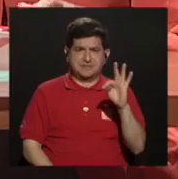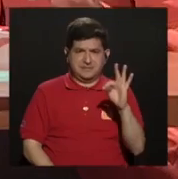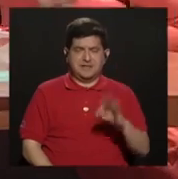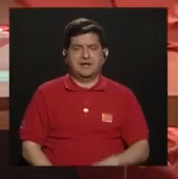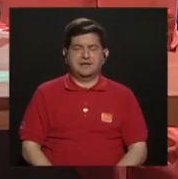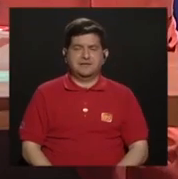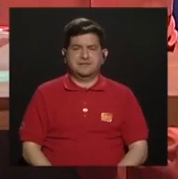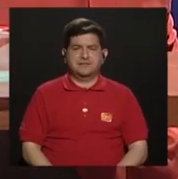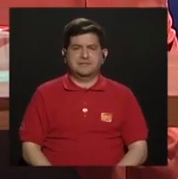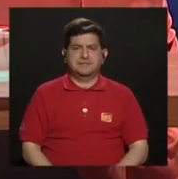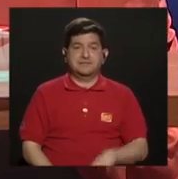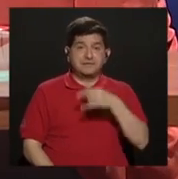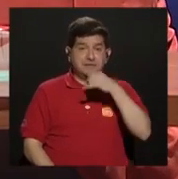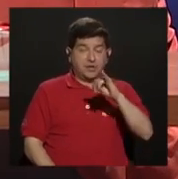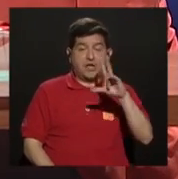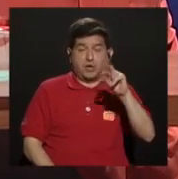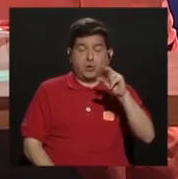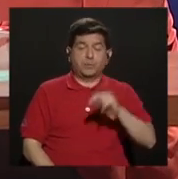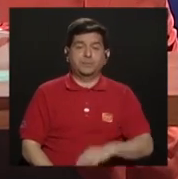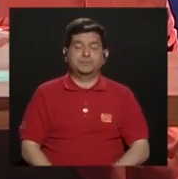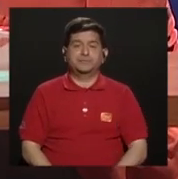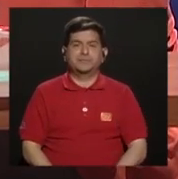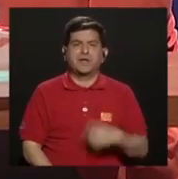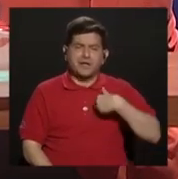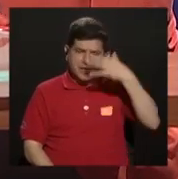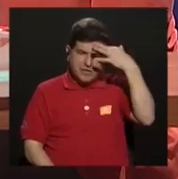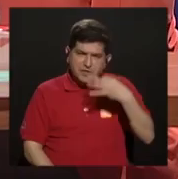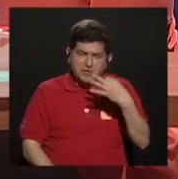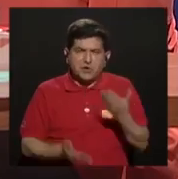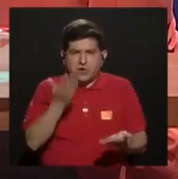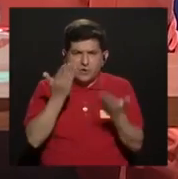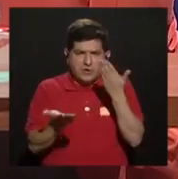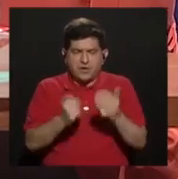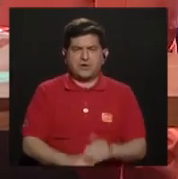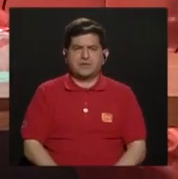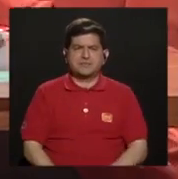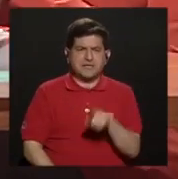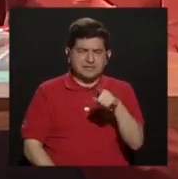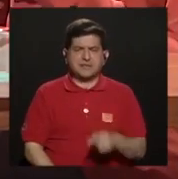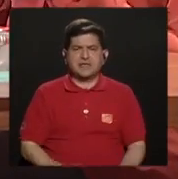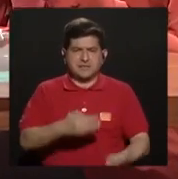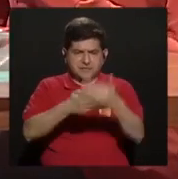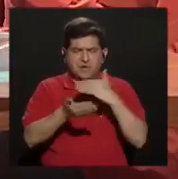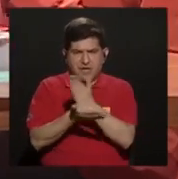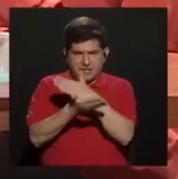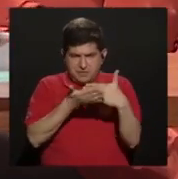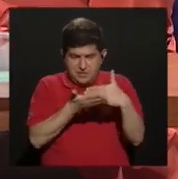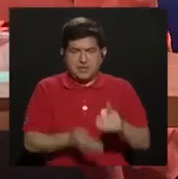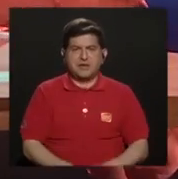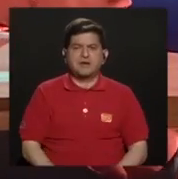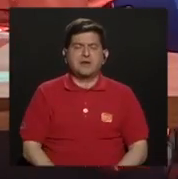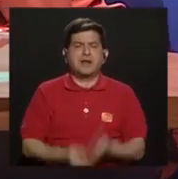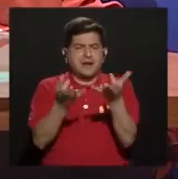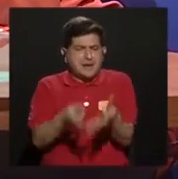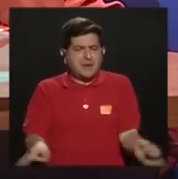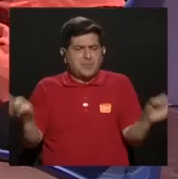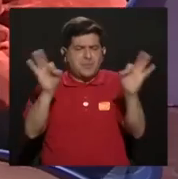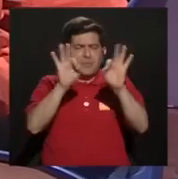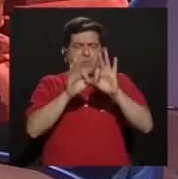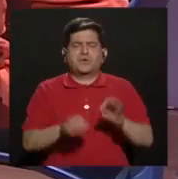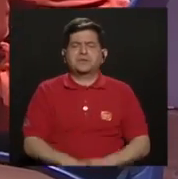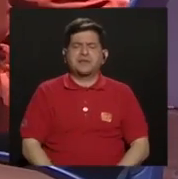Por supuesto. Mira, ¿cuál es la importancia? Y creo que hemos dejado eso en el segmento anterior, la importancia de la ley